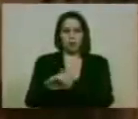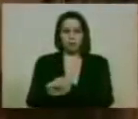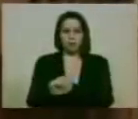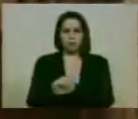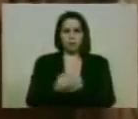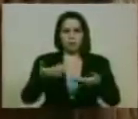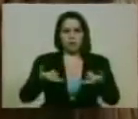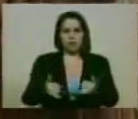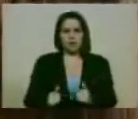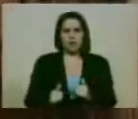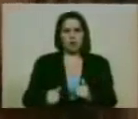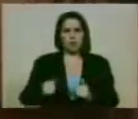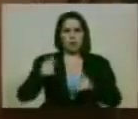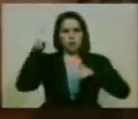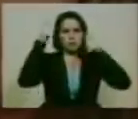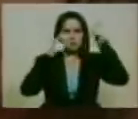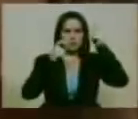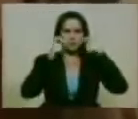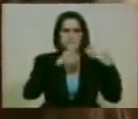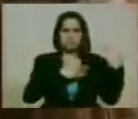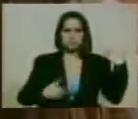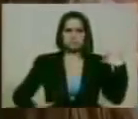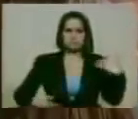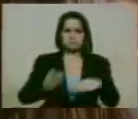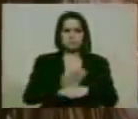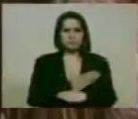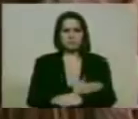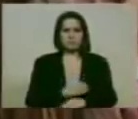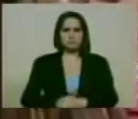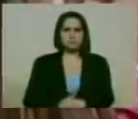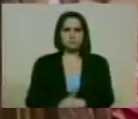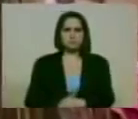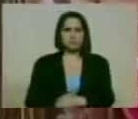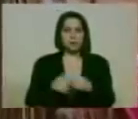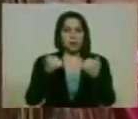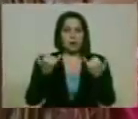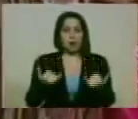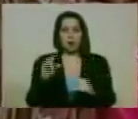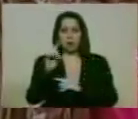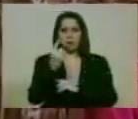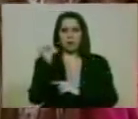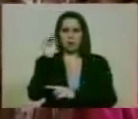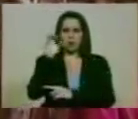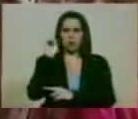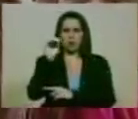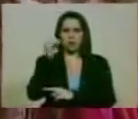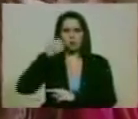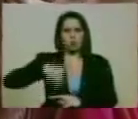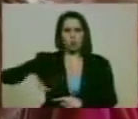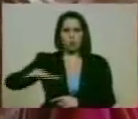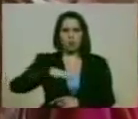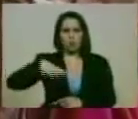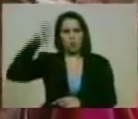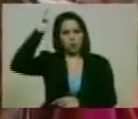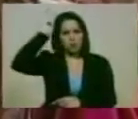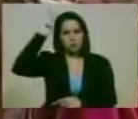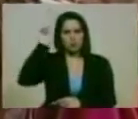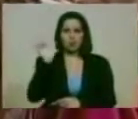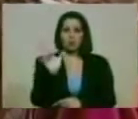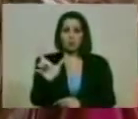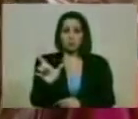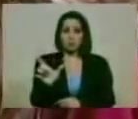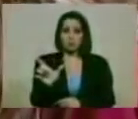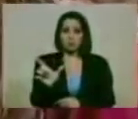del comandante supremo Hugo Chávez. En el marco del desarrollo del primer Congreso de Pueblos Indígenas del Partido Socialista Unido